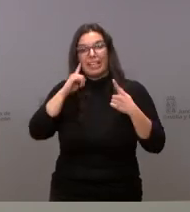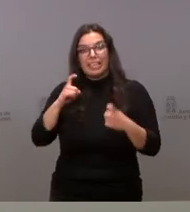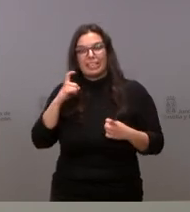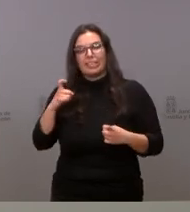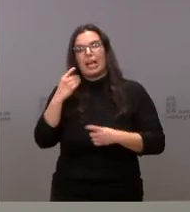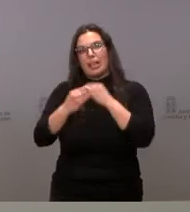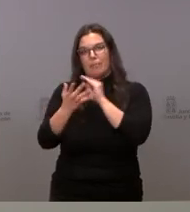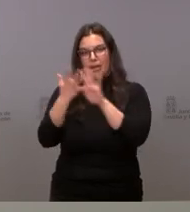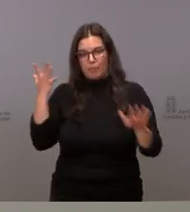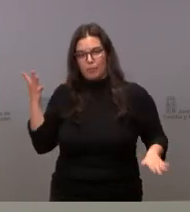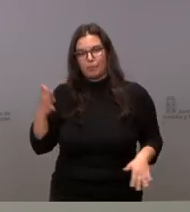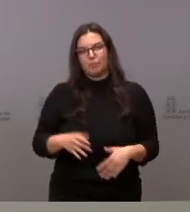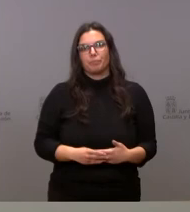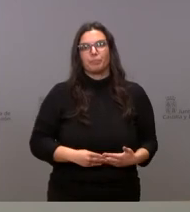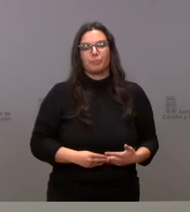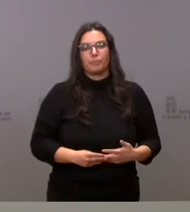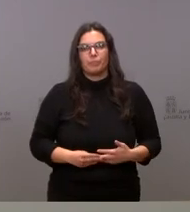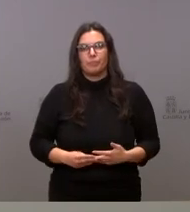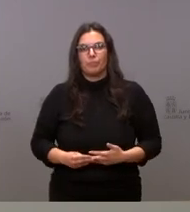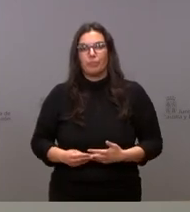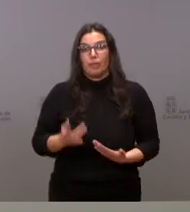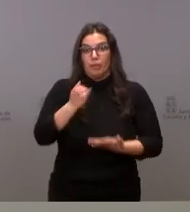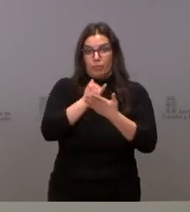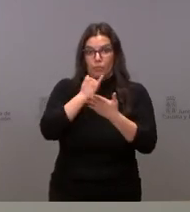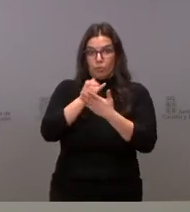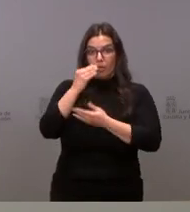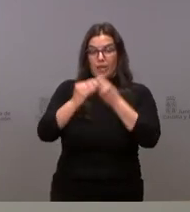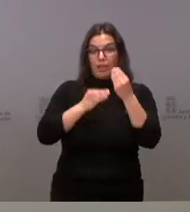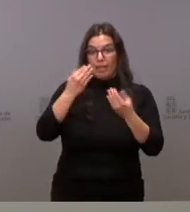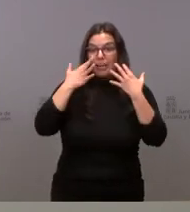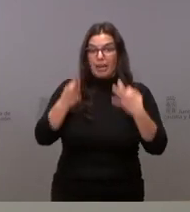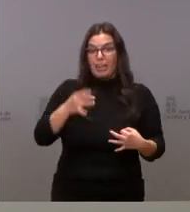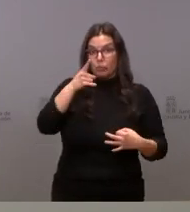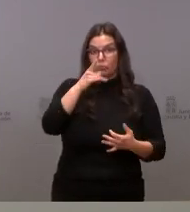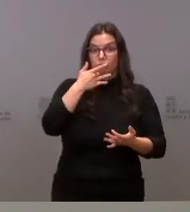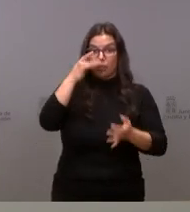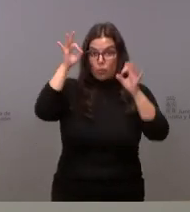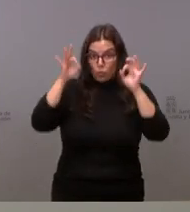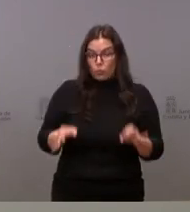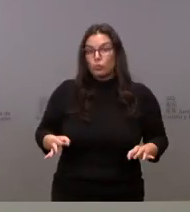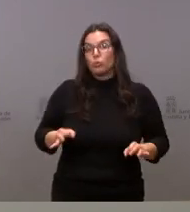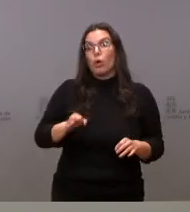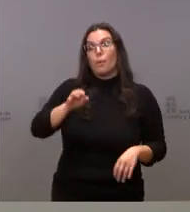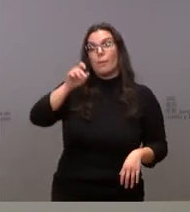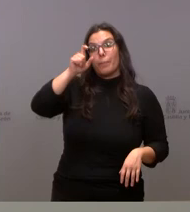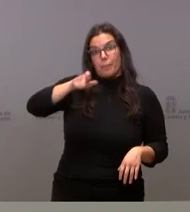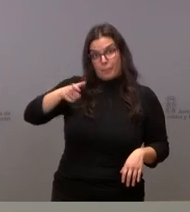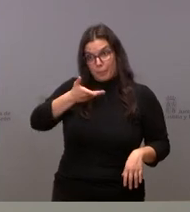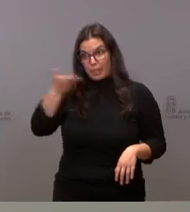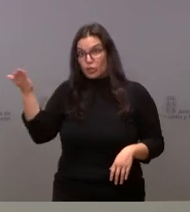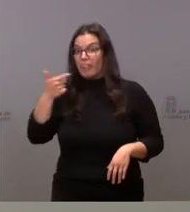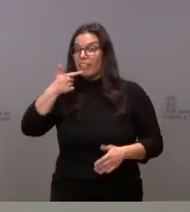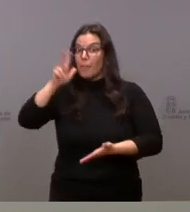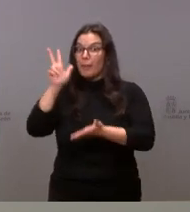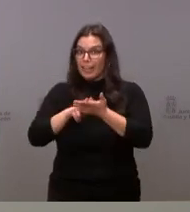puede hacer y se puede hacer ese test que realmente como usted dice desde ese momento en que el personal valida